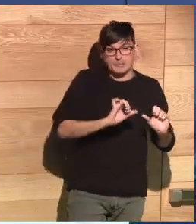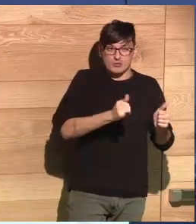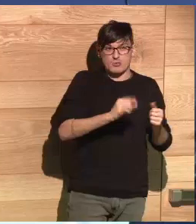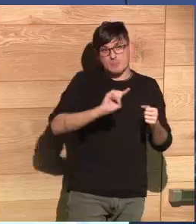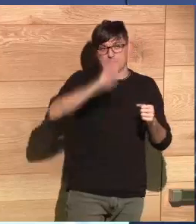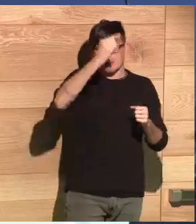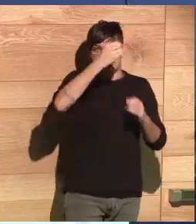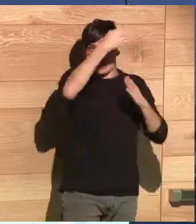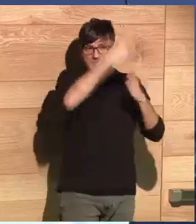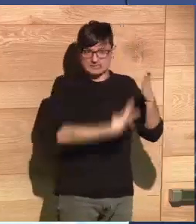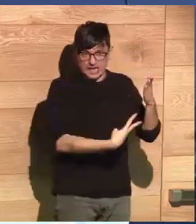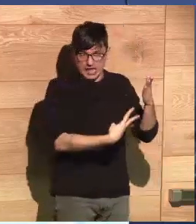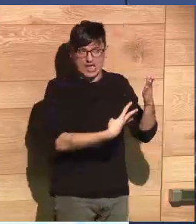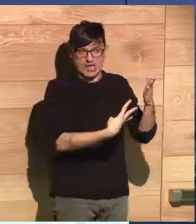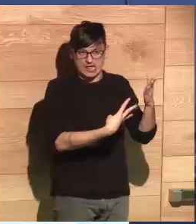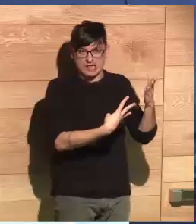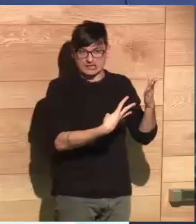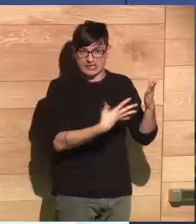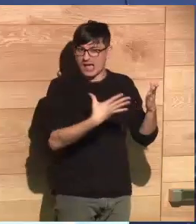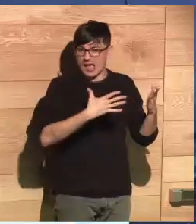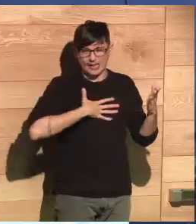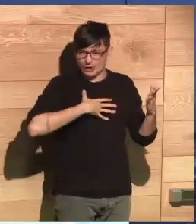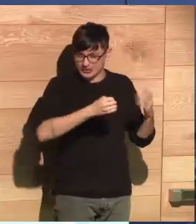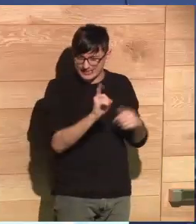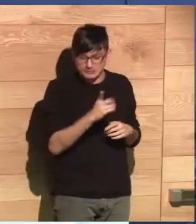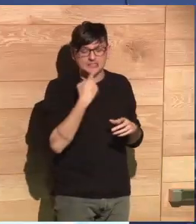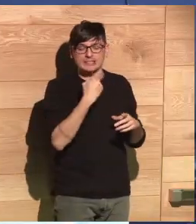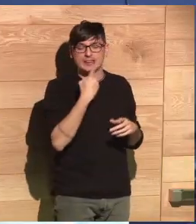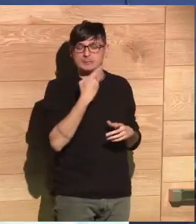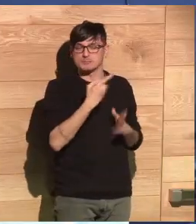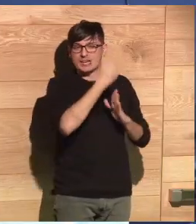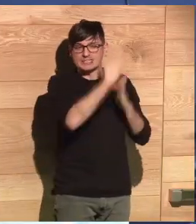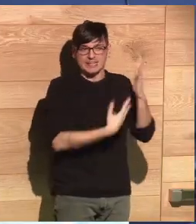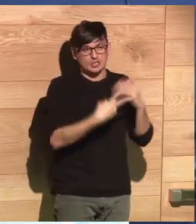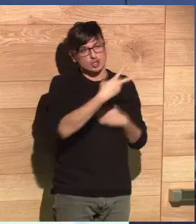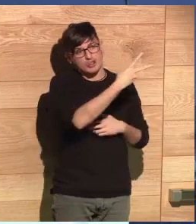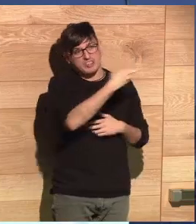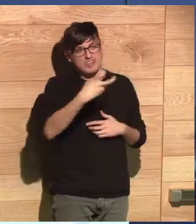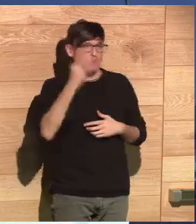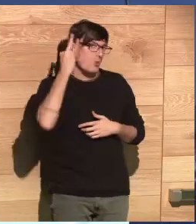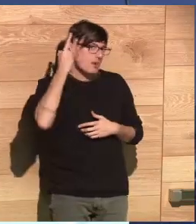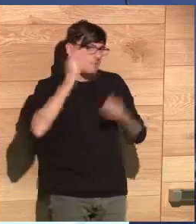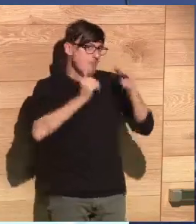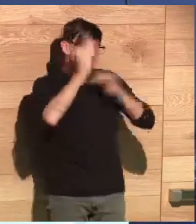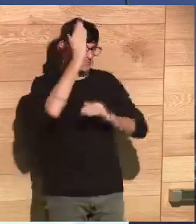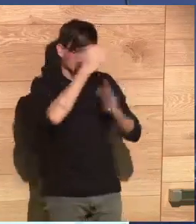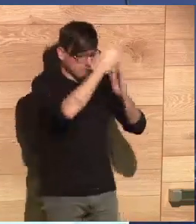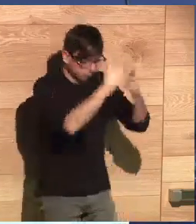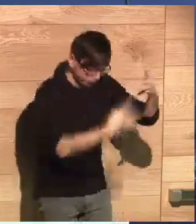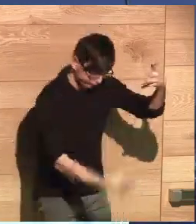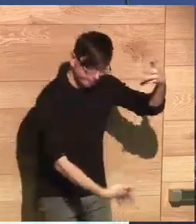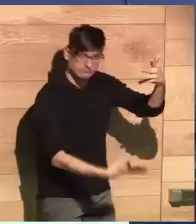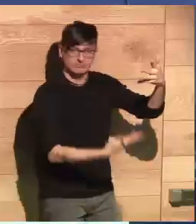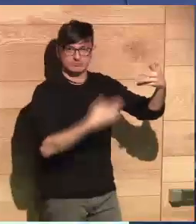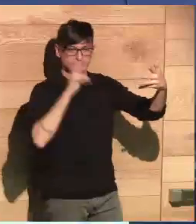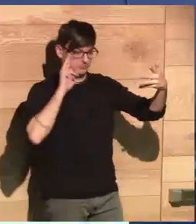de estas de a qué no te atreves, y entonces empezamos con una lista de más de 200 mujeres. Y cuando vimos que